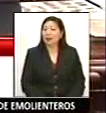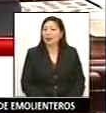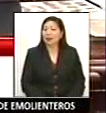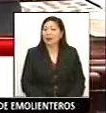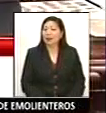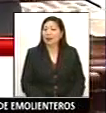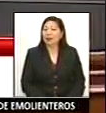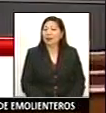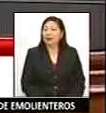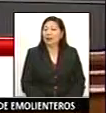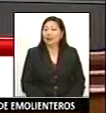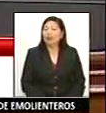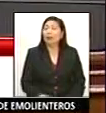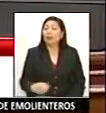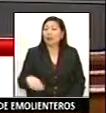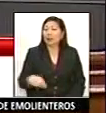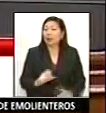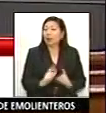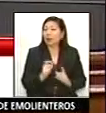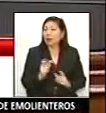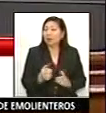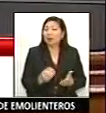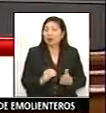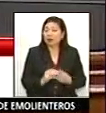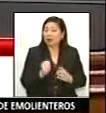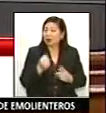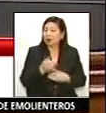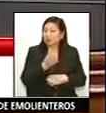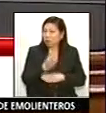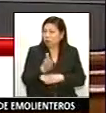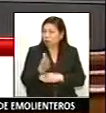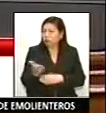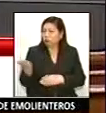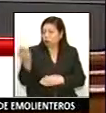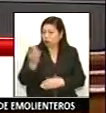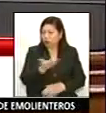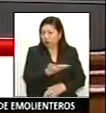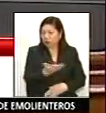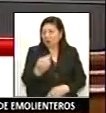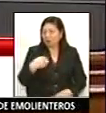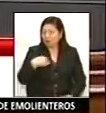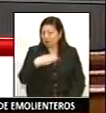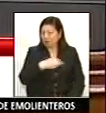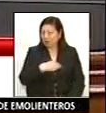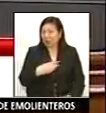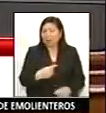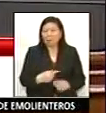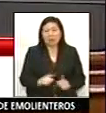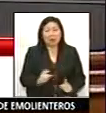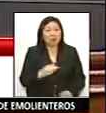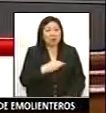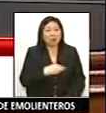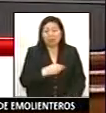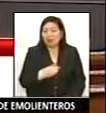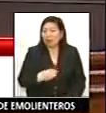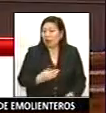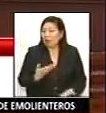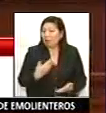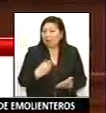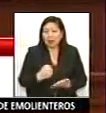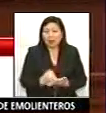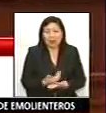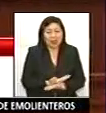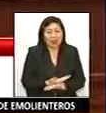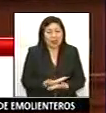¿Para qué concluyamos? Nosotros como congresistas vamos a los rincones y los traemos a ustedes los ministros. Pero sin embargo ni en los ministerios a veces somos